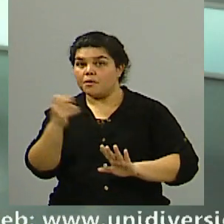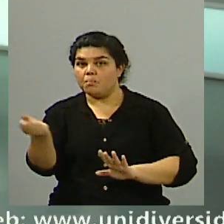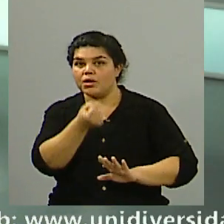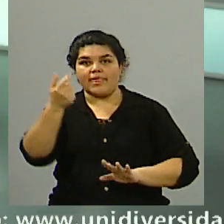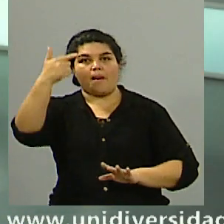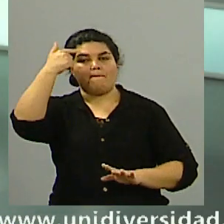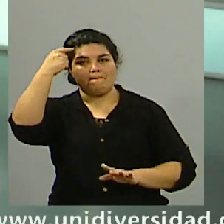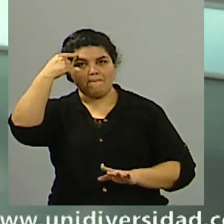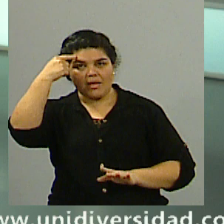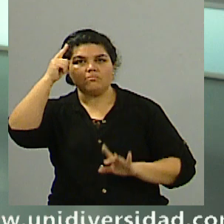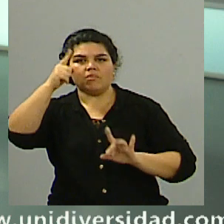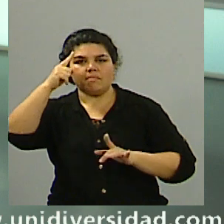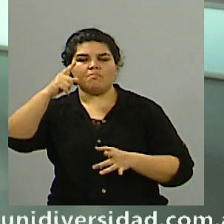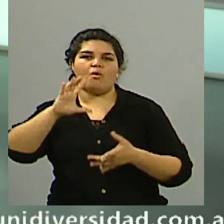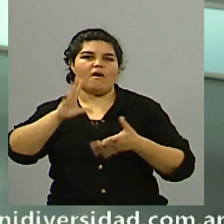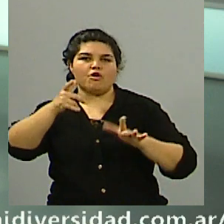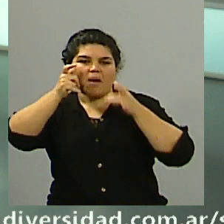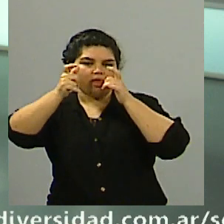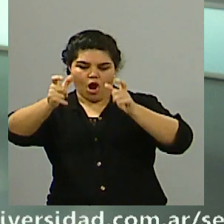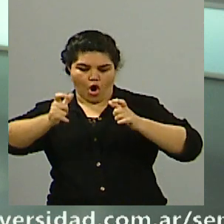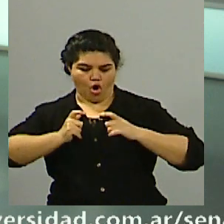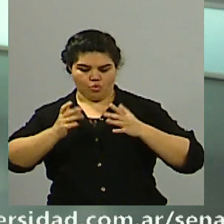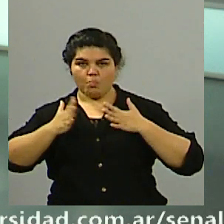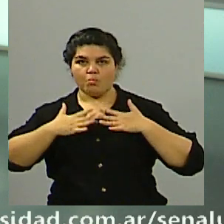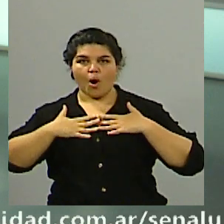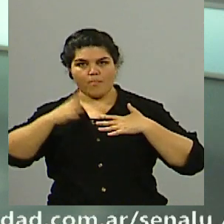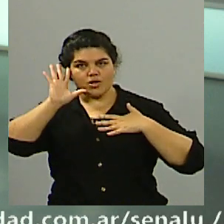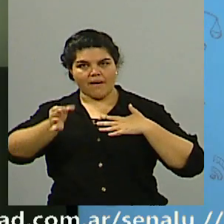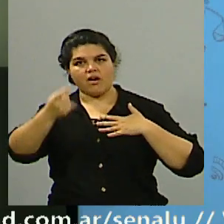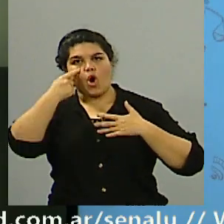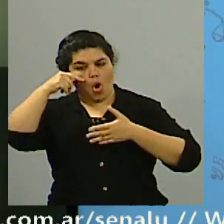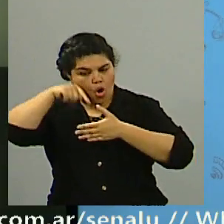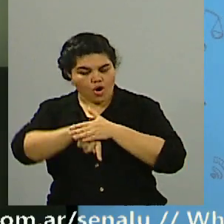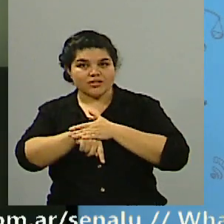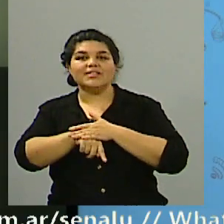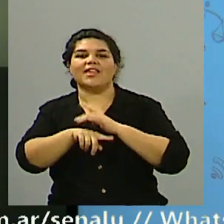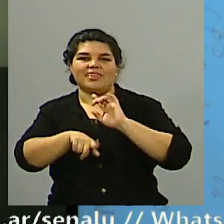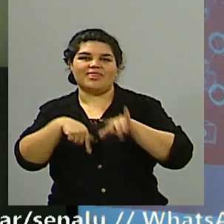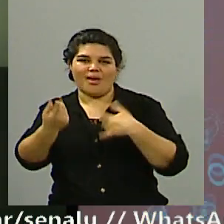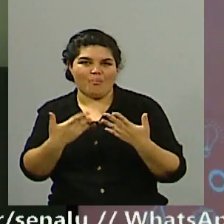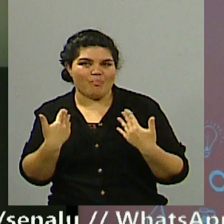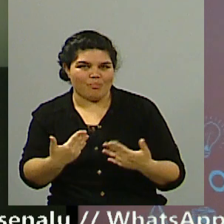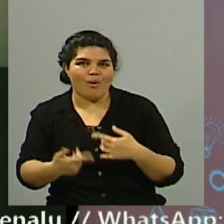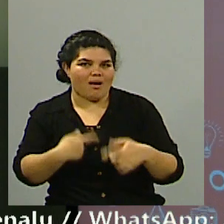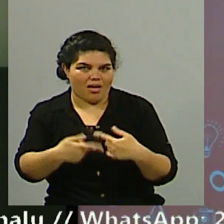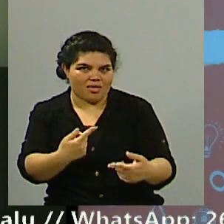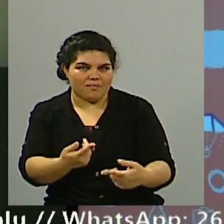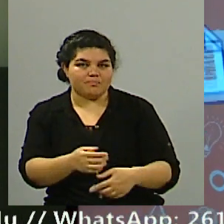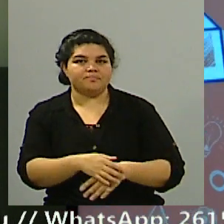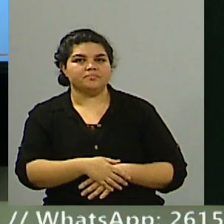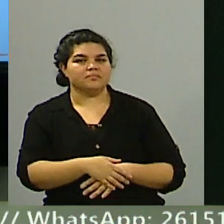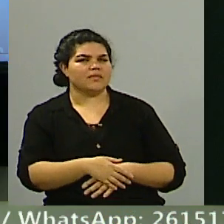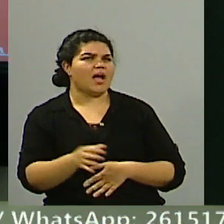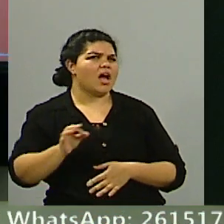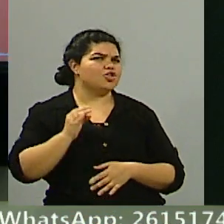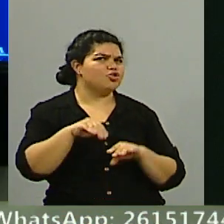una forma de llevar y transmitir los conocimientos al karate. ¿Y hace cuánto que ambos están practicando karate?